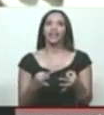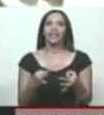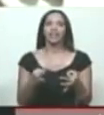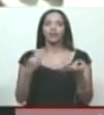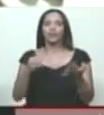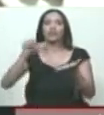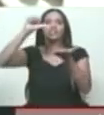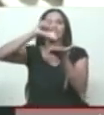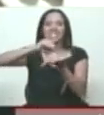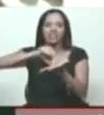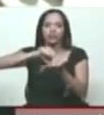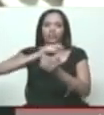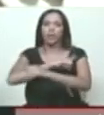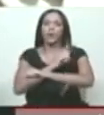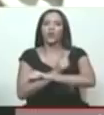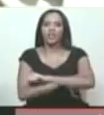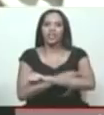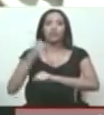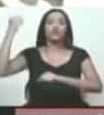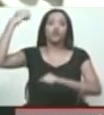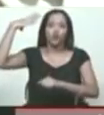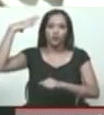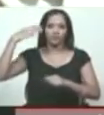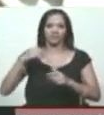de poder, tuviesen luz